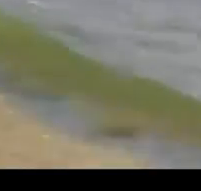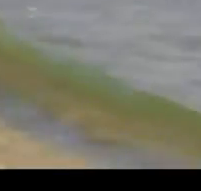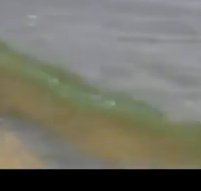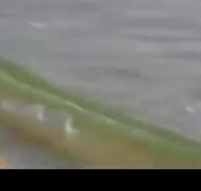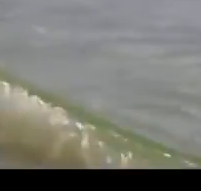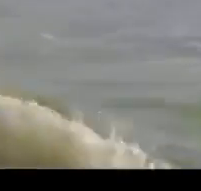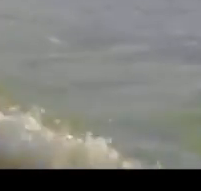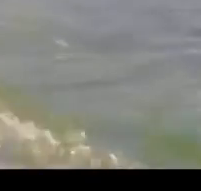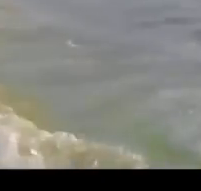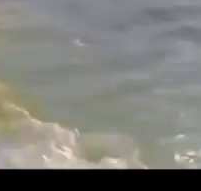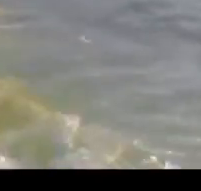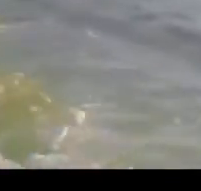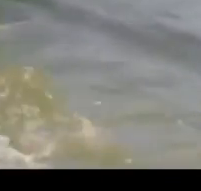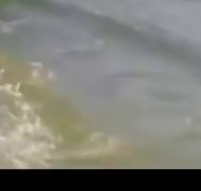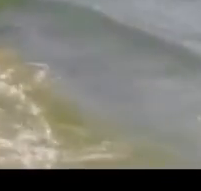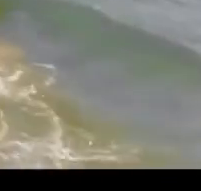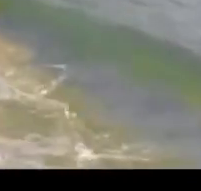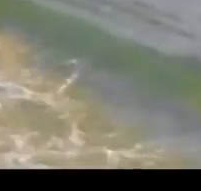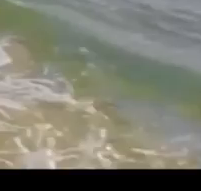Maya ya la Sinqui.